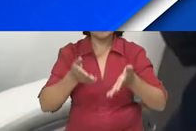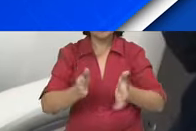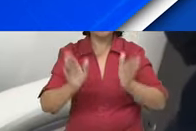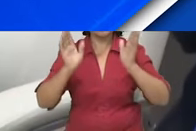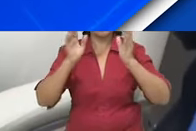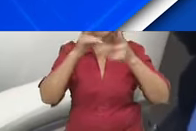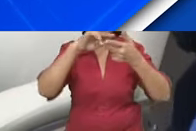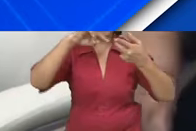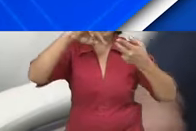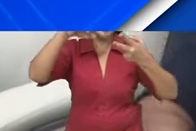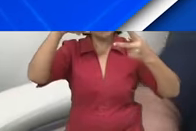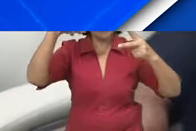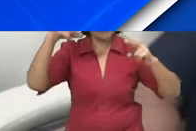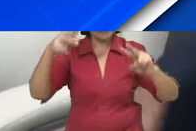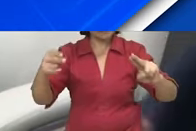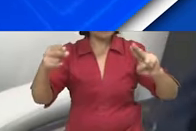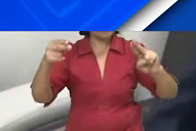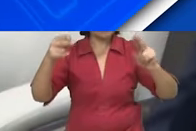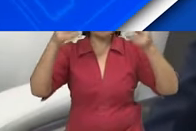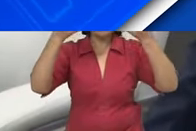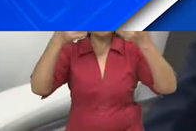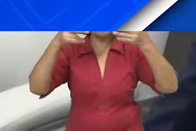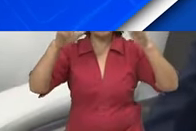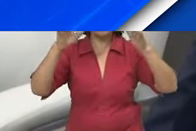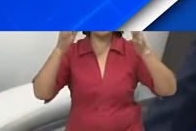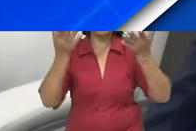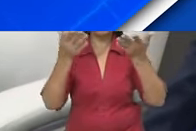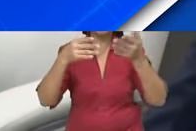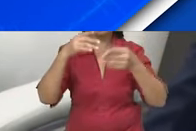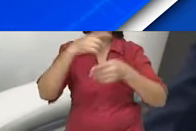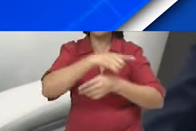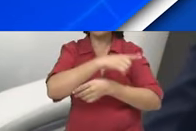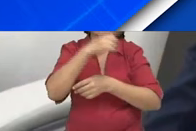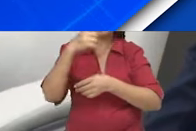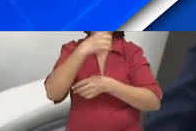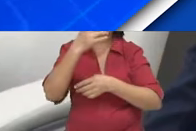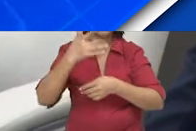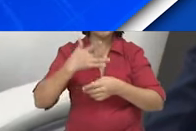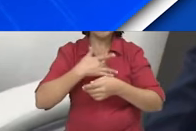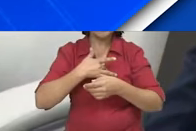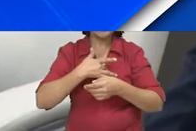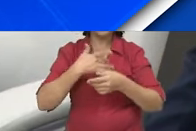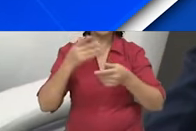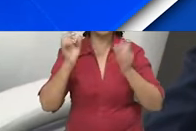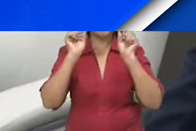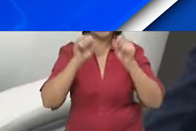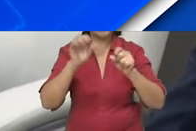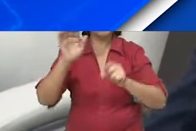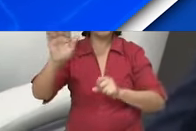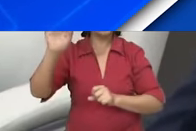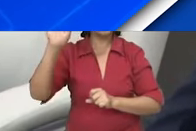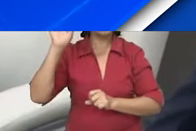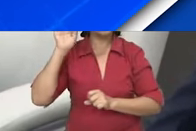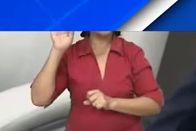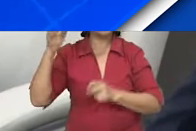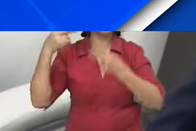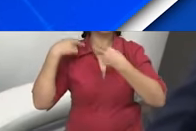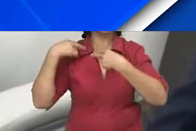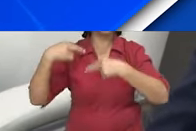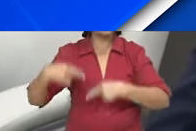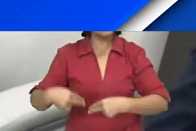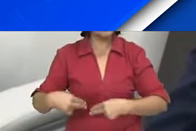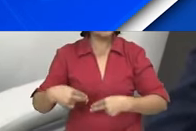ambientales, por lo que cada día se hace necesario asumir el compromiso